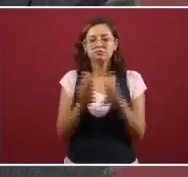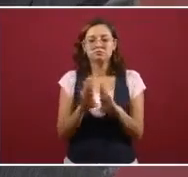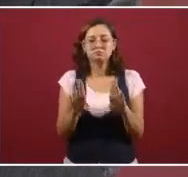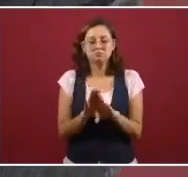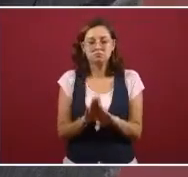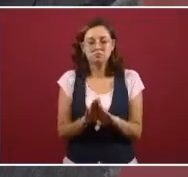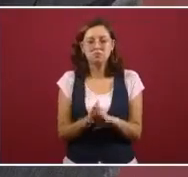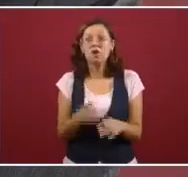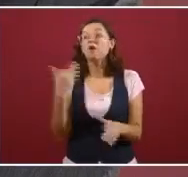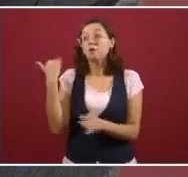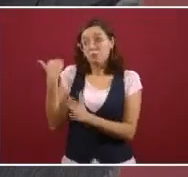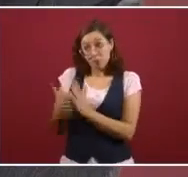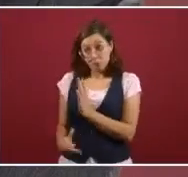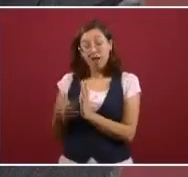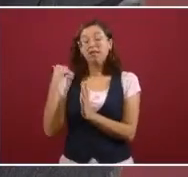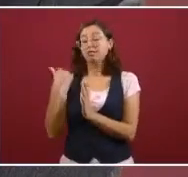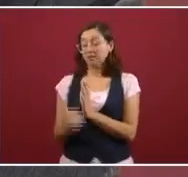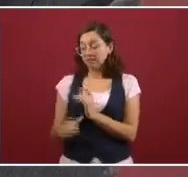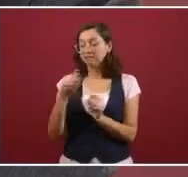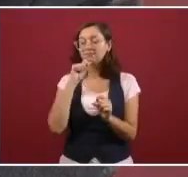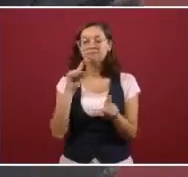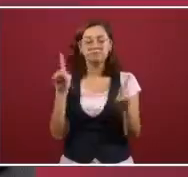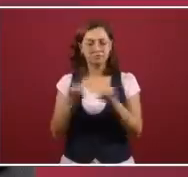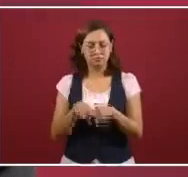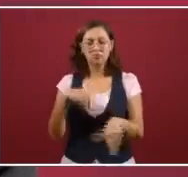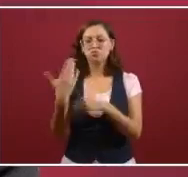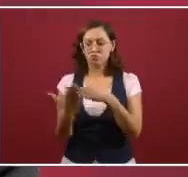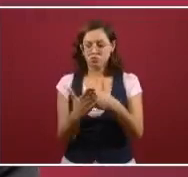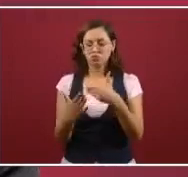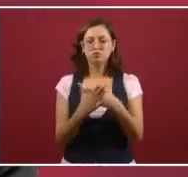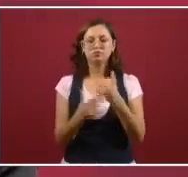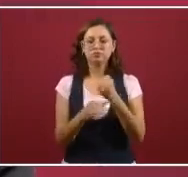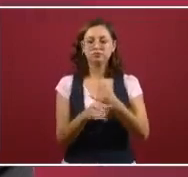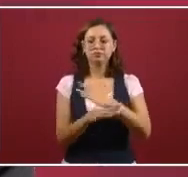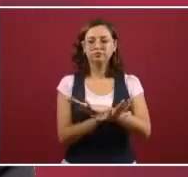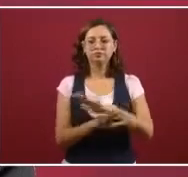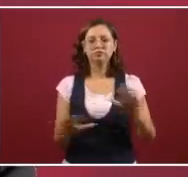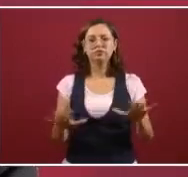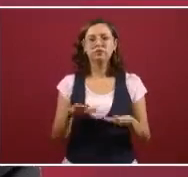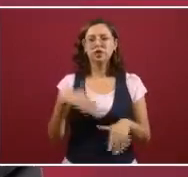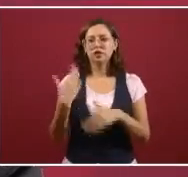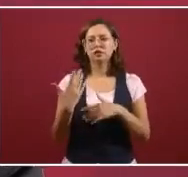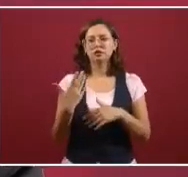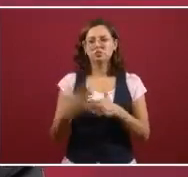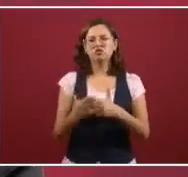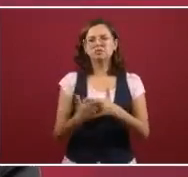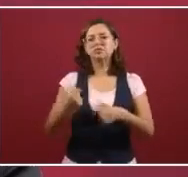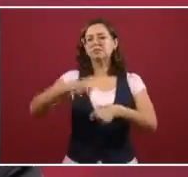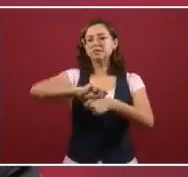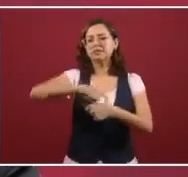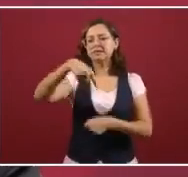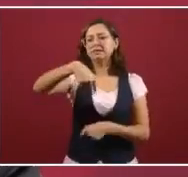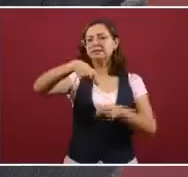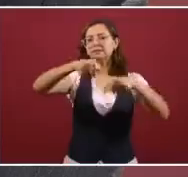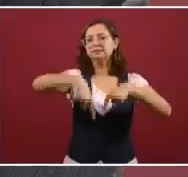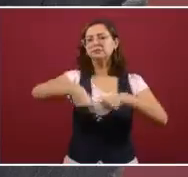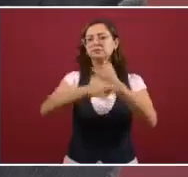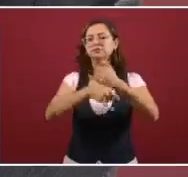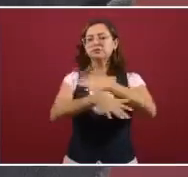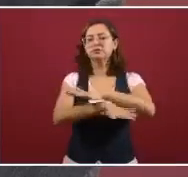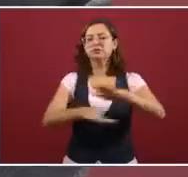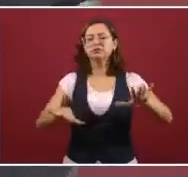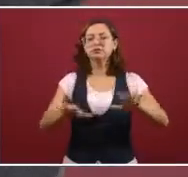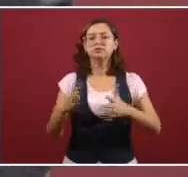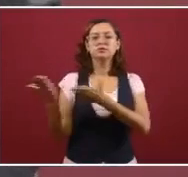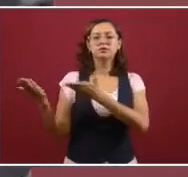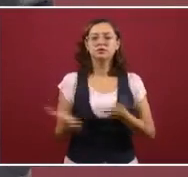qué tenemos pendiente, vamos a informar. Lo vamos a hacer la semana próxima, aquí. Va